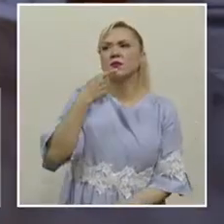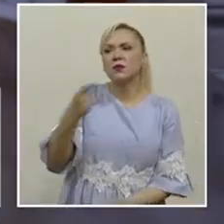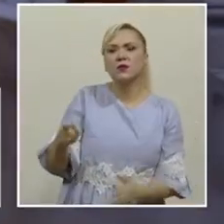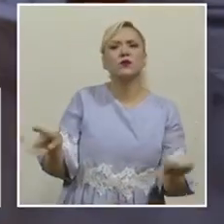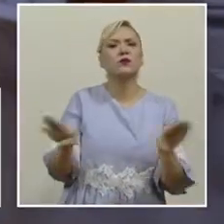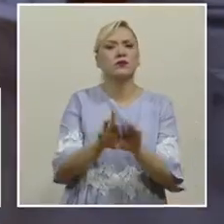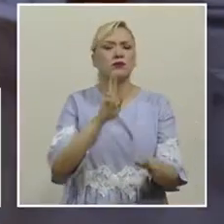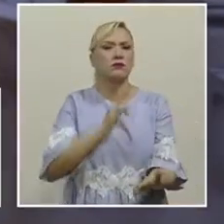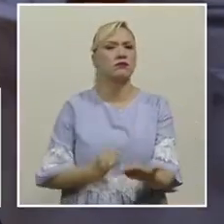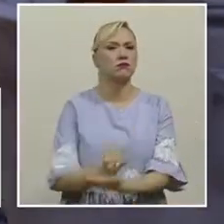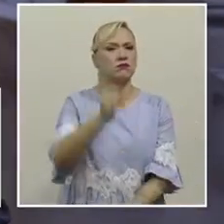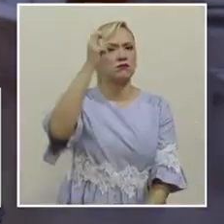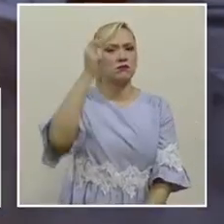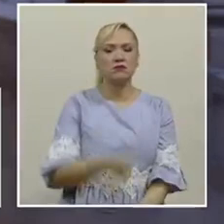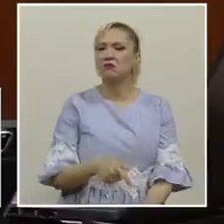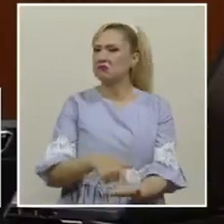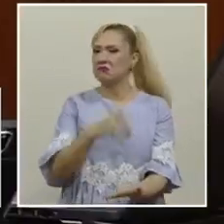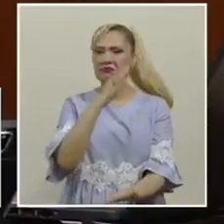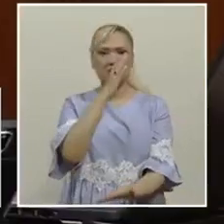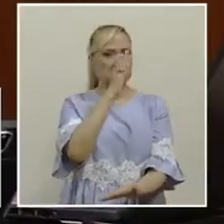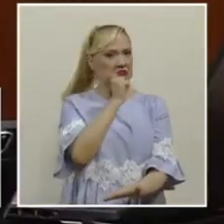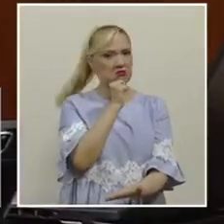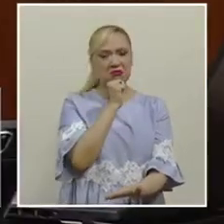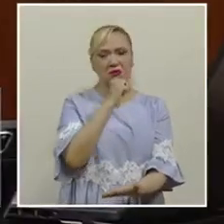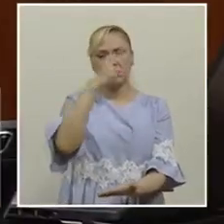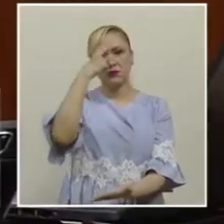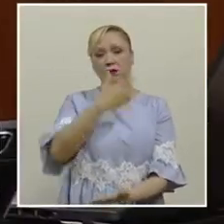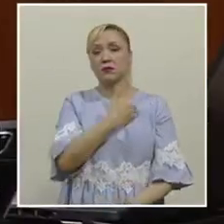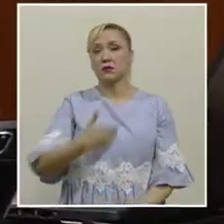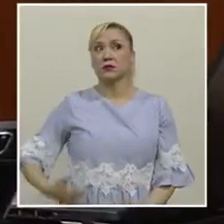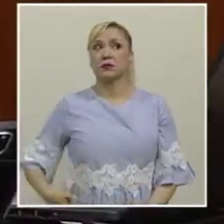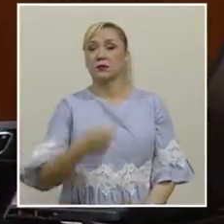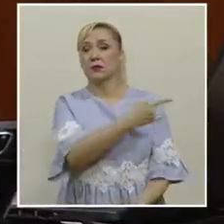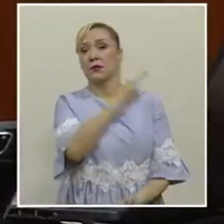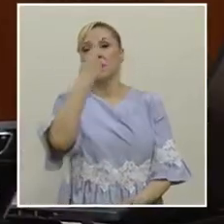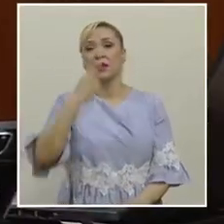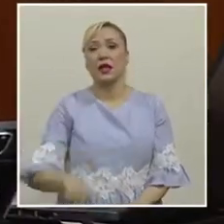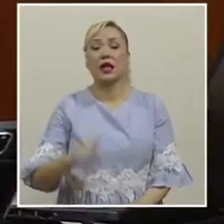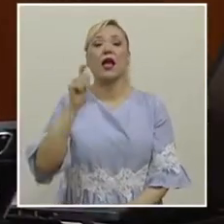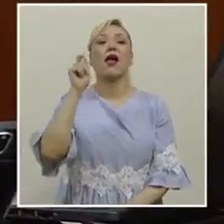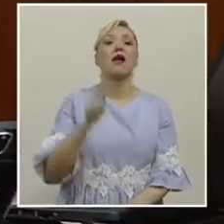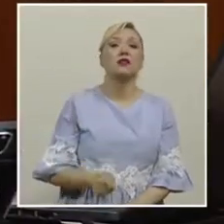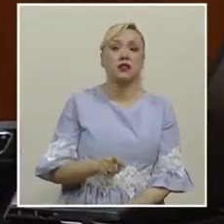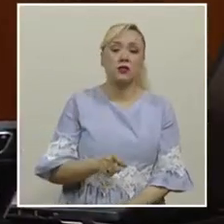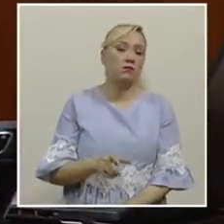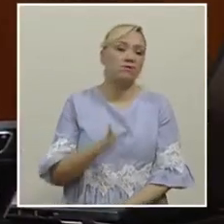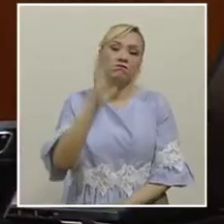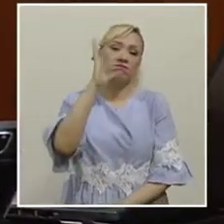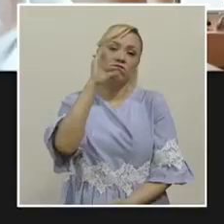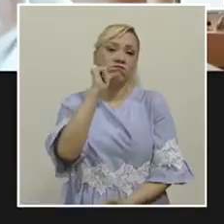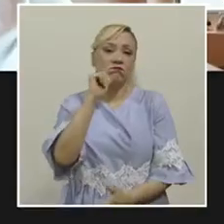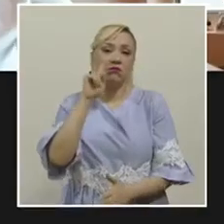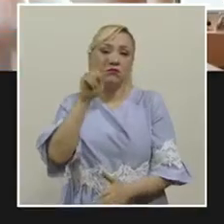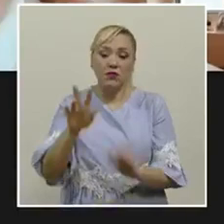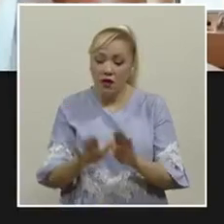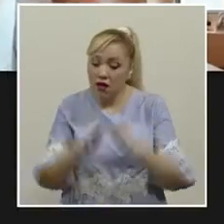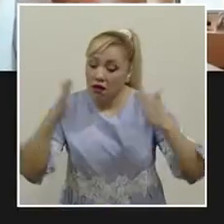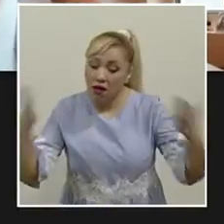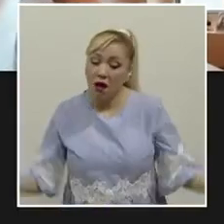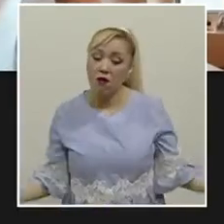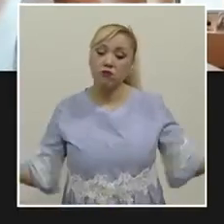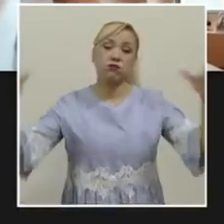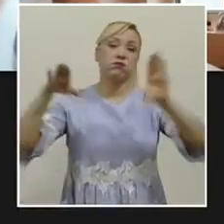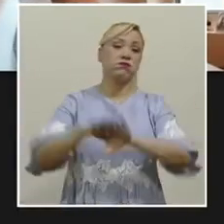la determinación de invalidez del acuerdo del Ejecutivo Federal que había declarado de seguridad nacional e